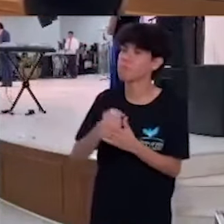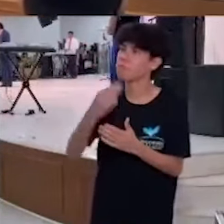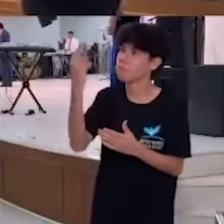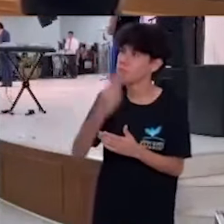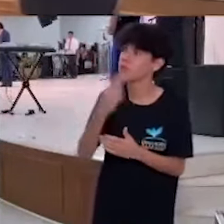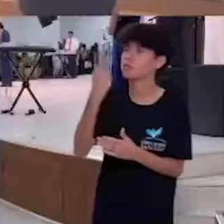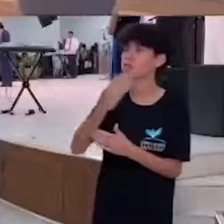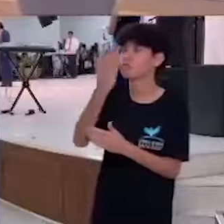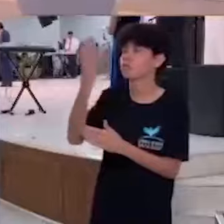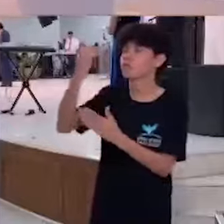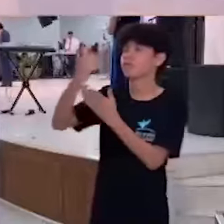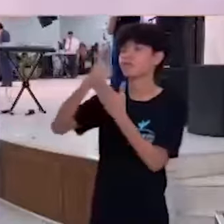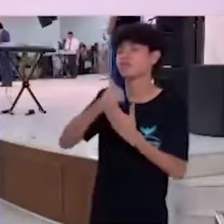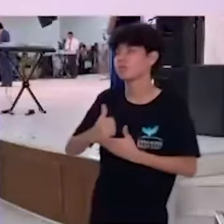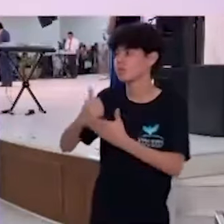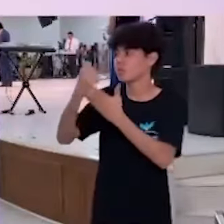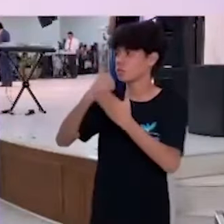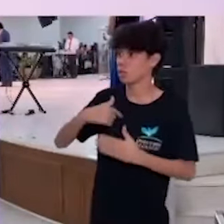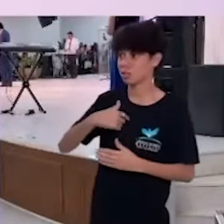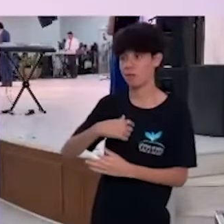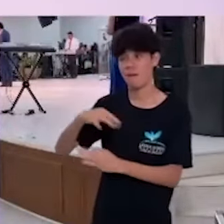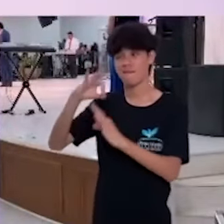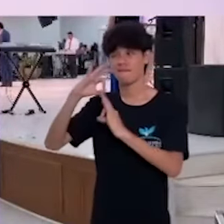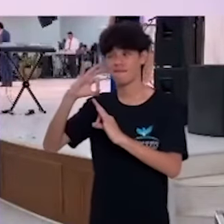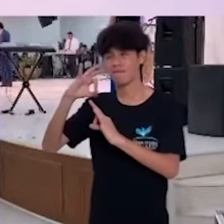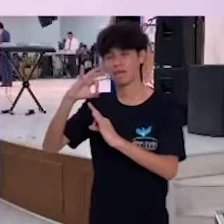necesitamos tu ayuda. No somos perfectos.